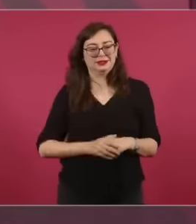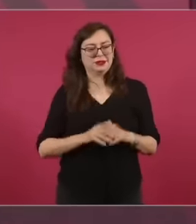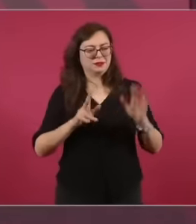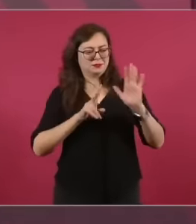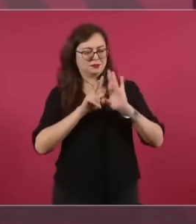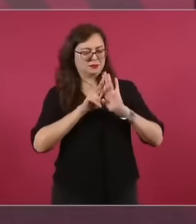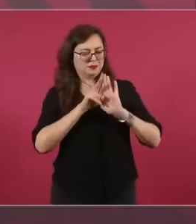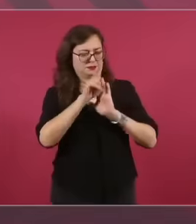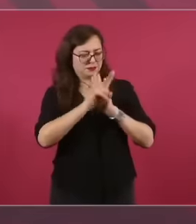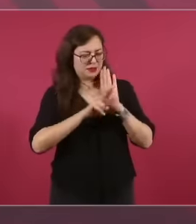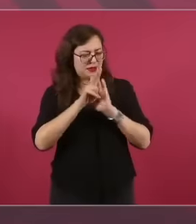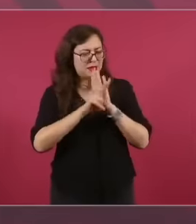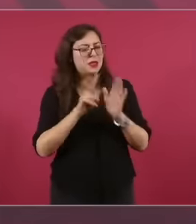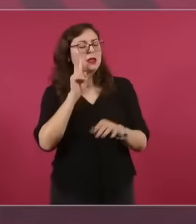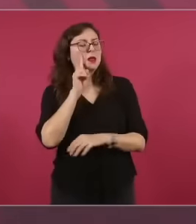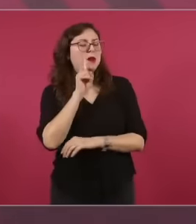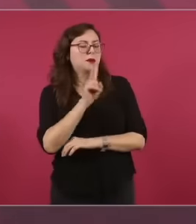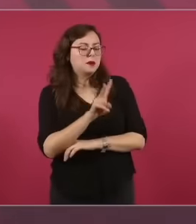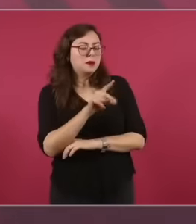seguramente